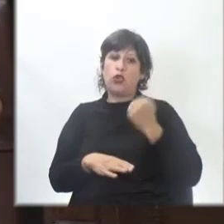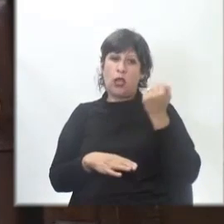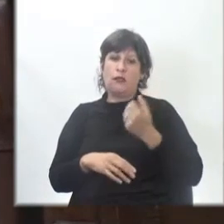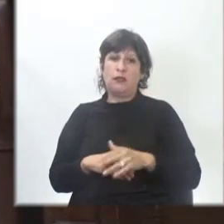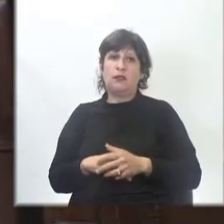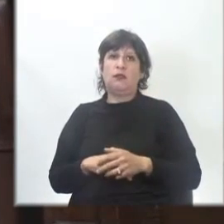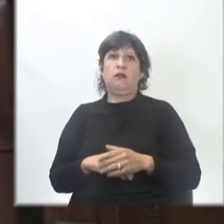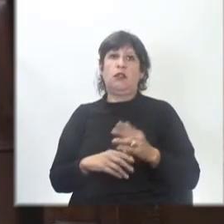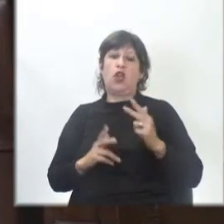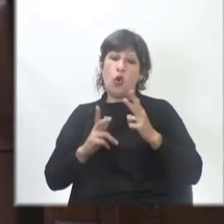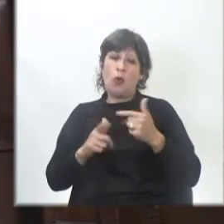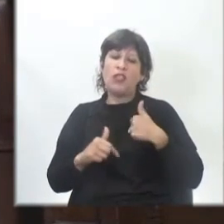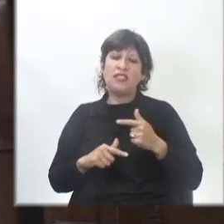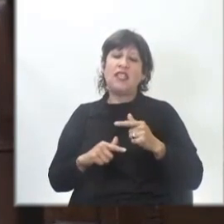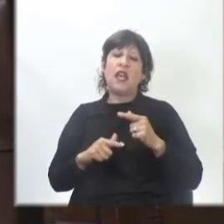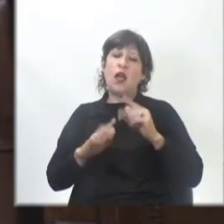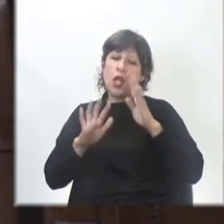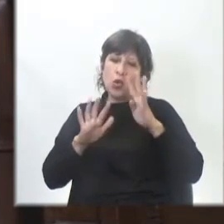hoy,